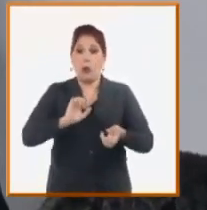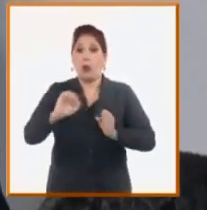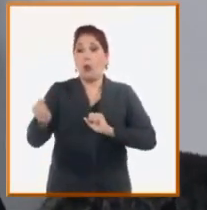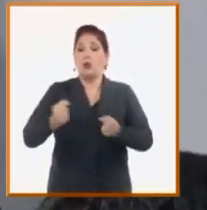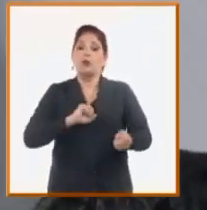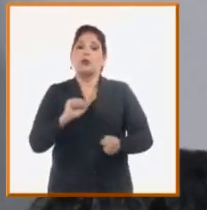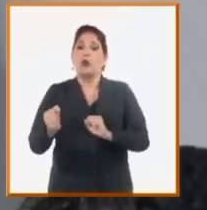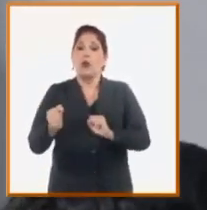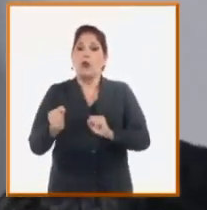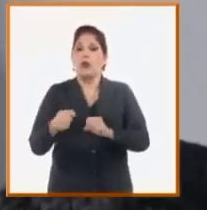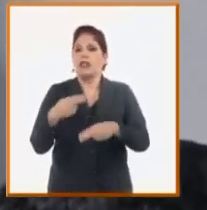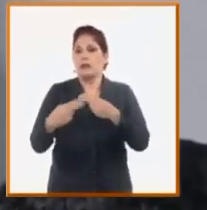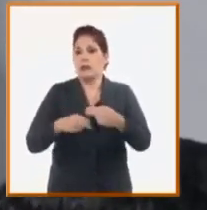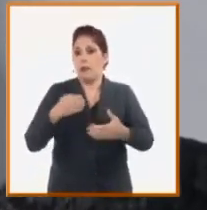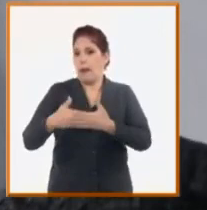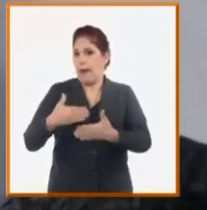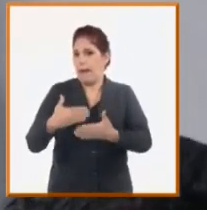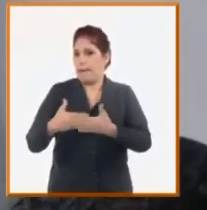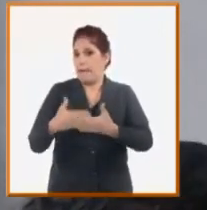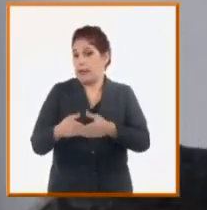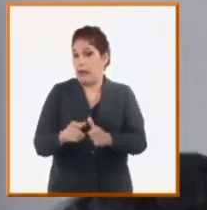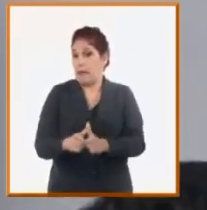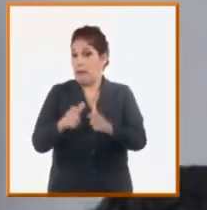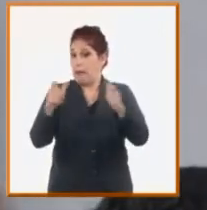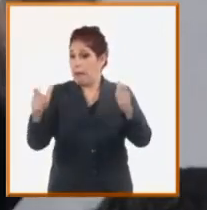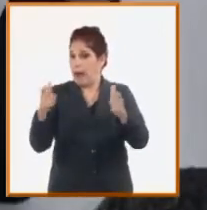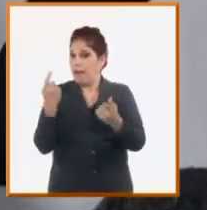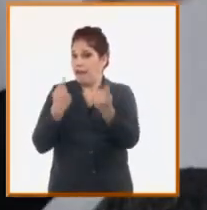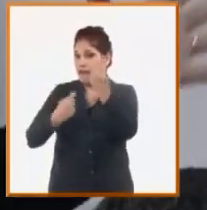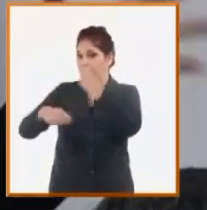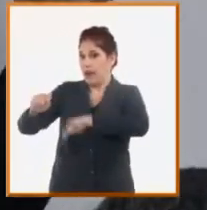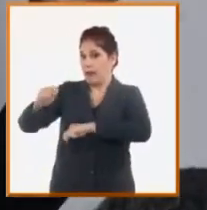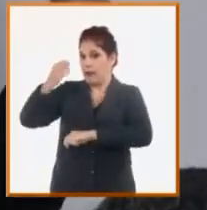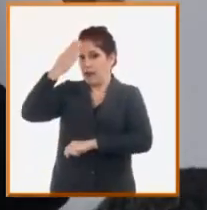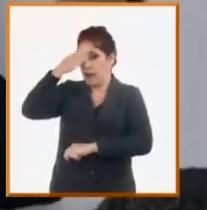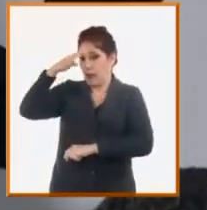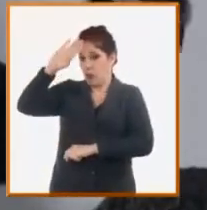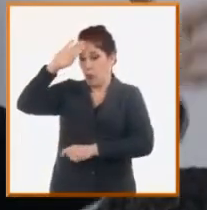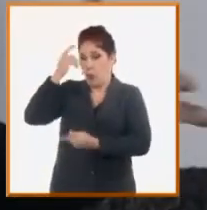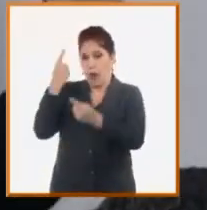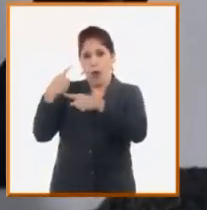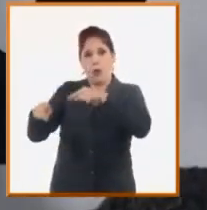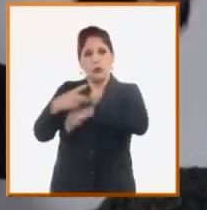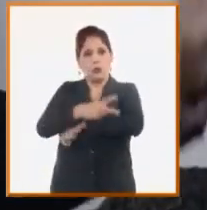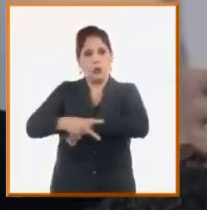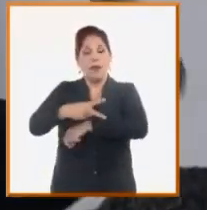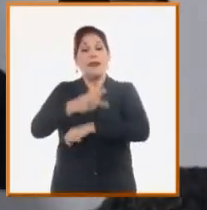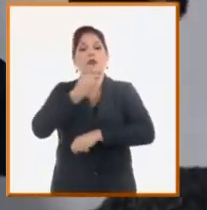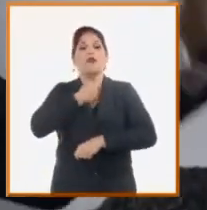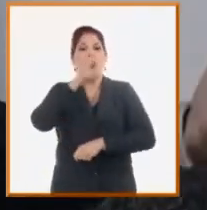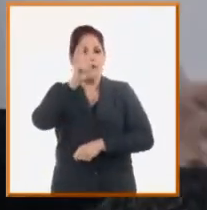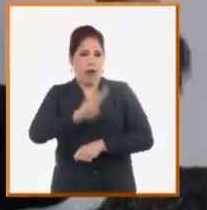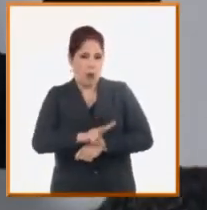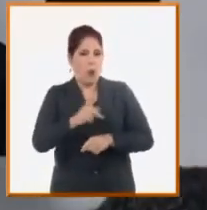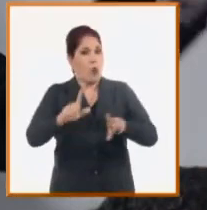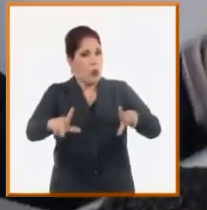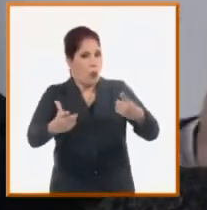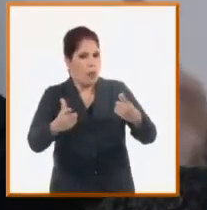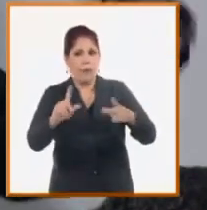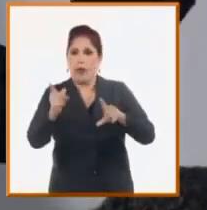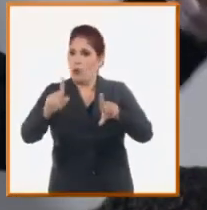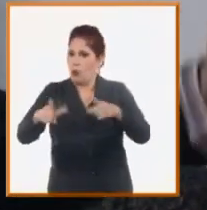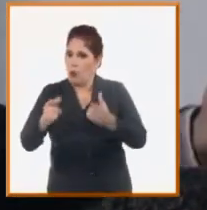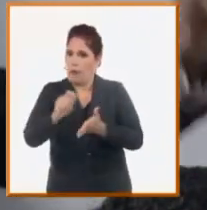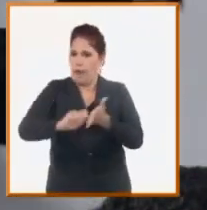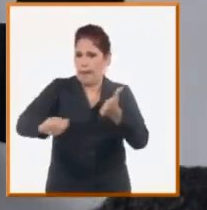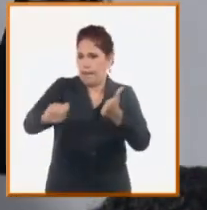un grupo de pymes que tienen la mayor cantidad de importaciones en el país, y todo eso se ha venido evaluando el cumplimiento de lo que está